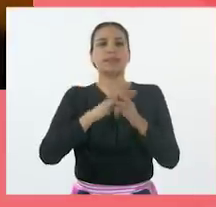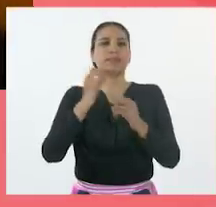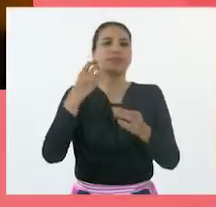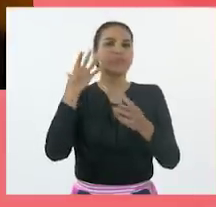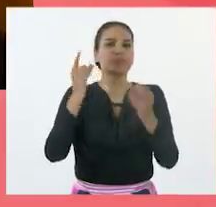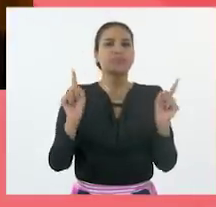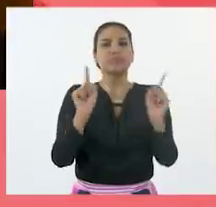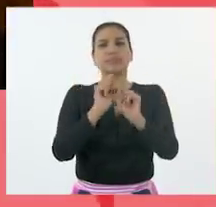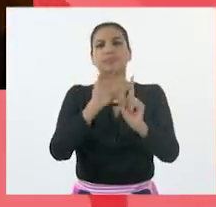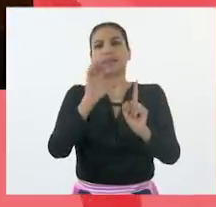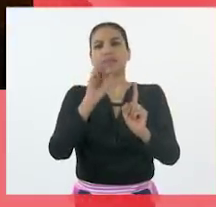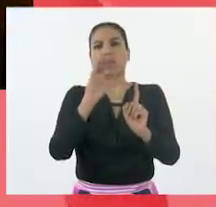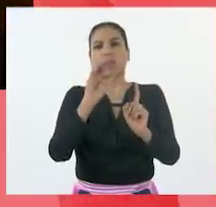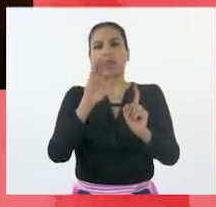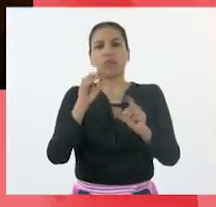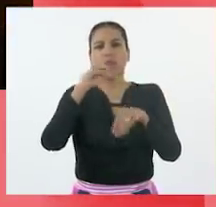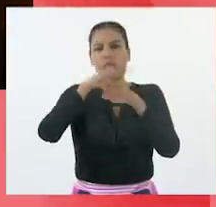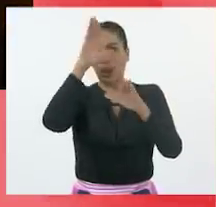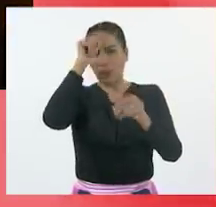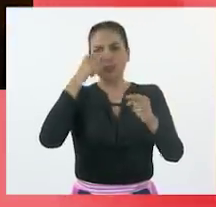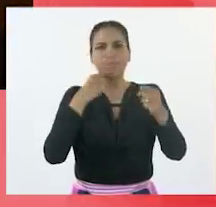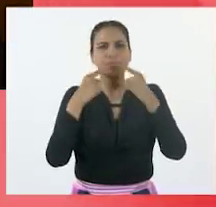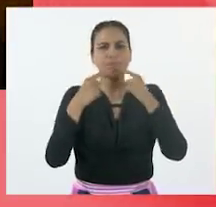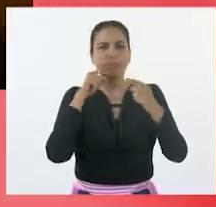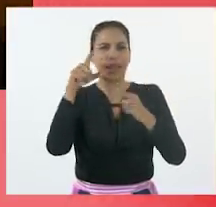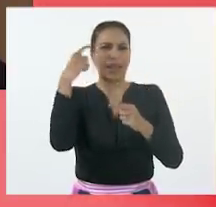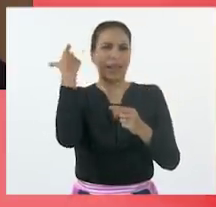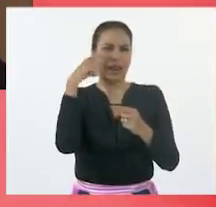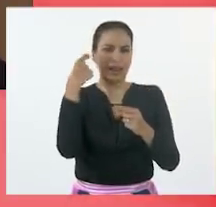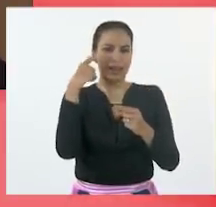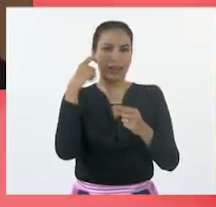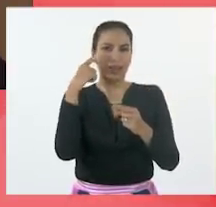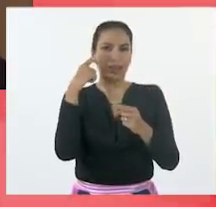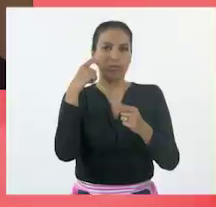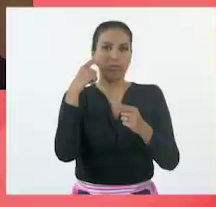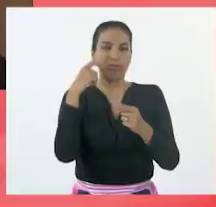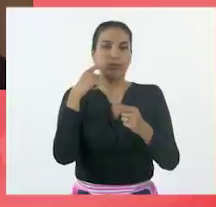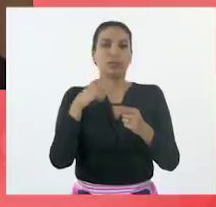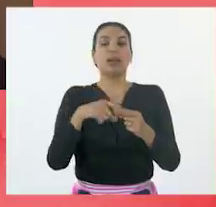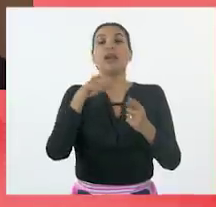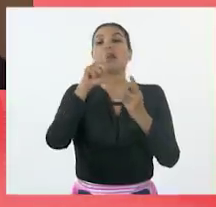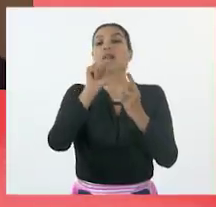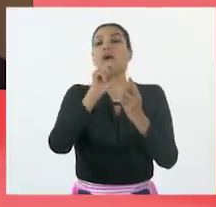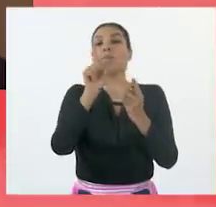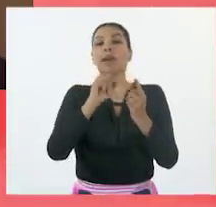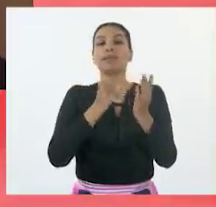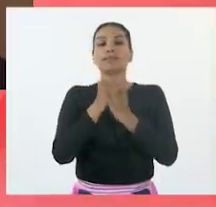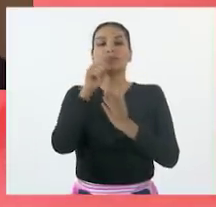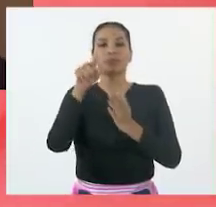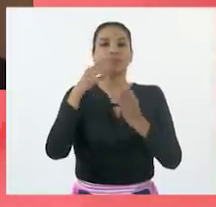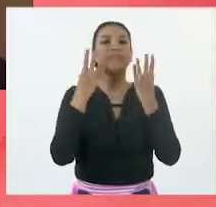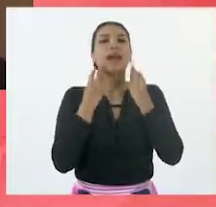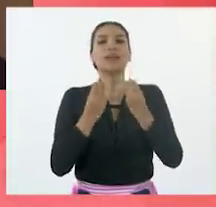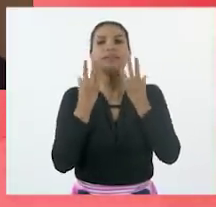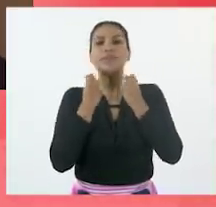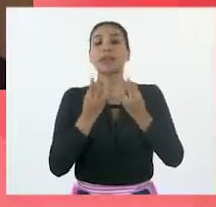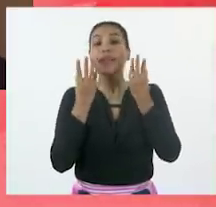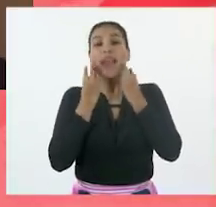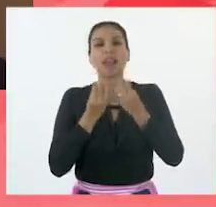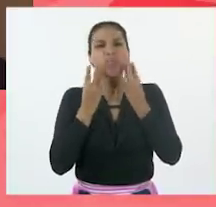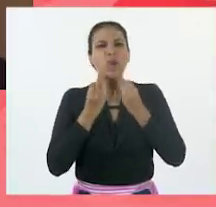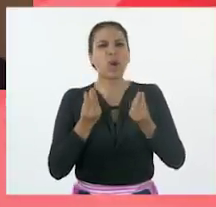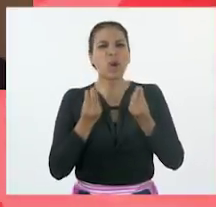Escobedo y se ponen de acuerdo para la entrega de Querétaro. López fue enviado por Maximiliano porque